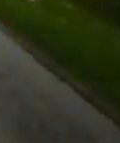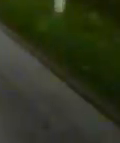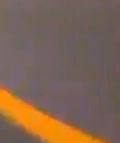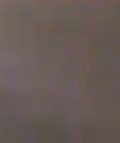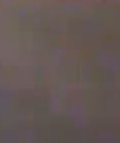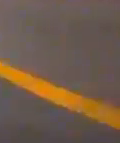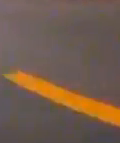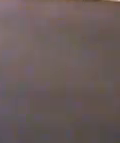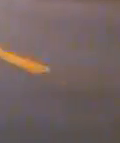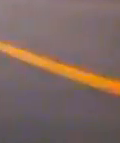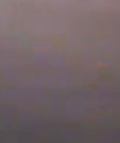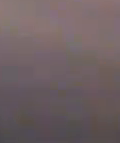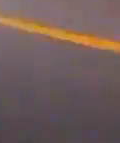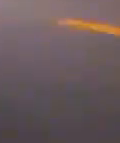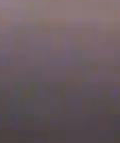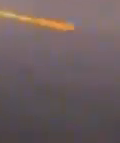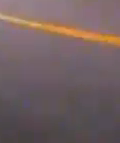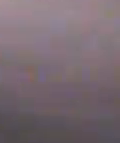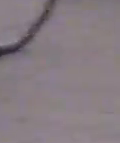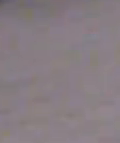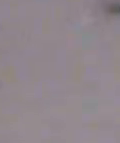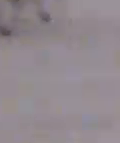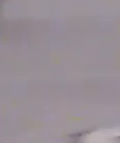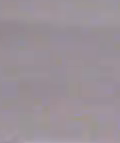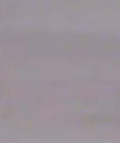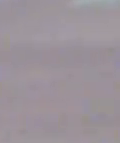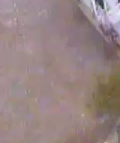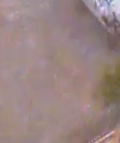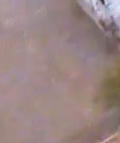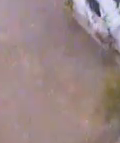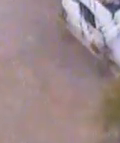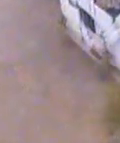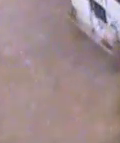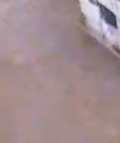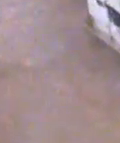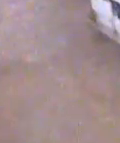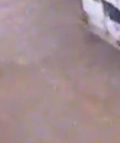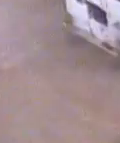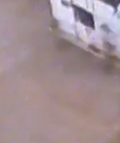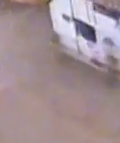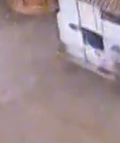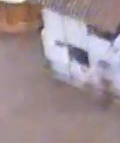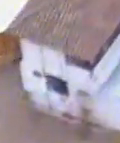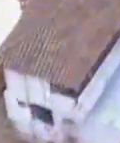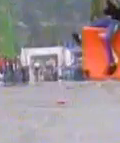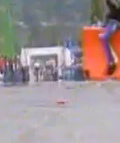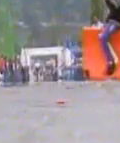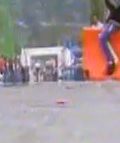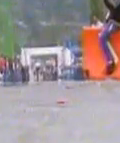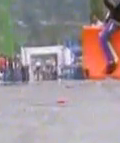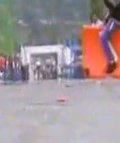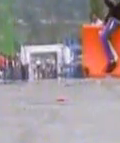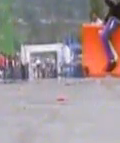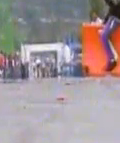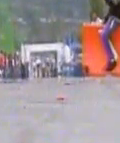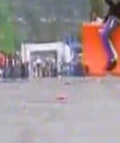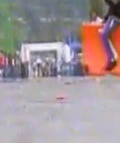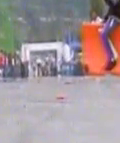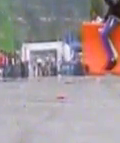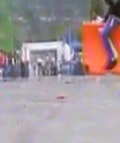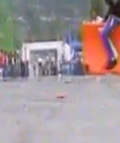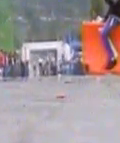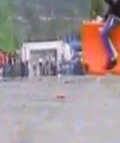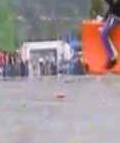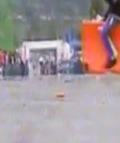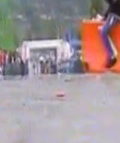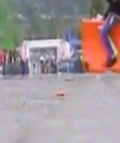kilómetros en búsqueda de la consagración deportiva. Todas las incidencias de la competencia con reportes diarios y